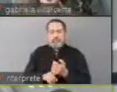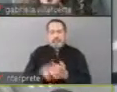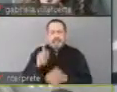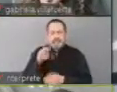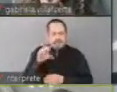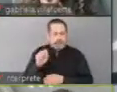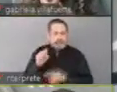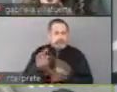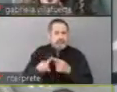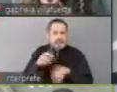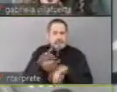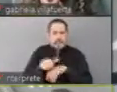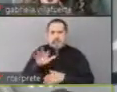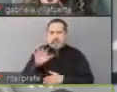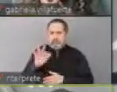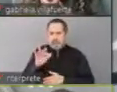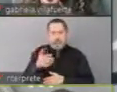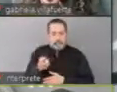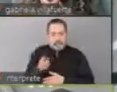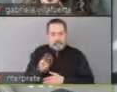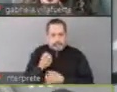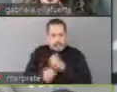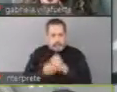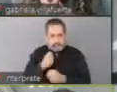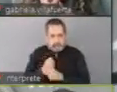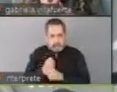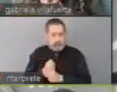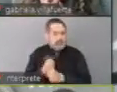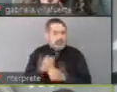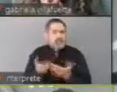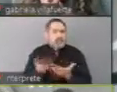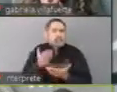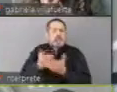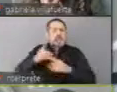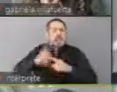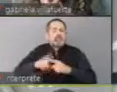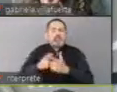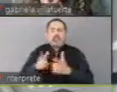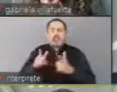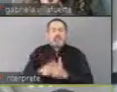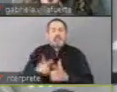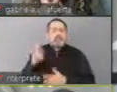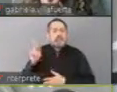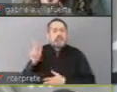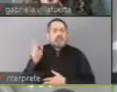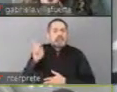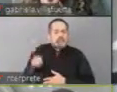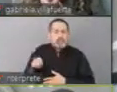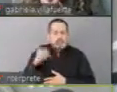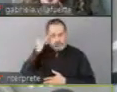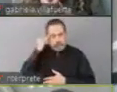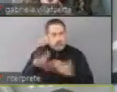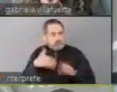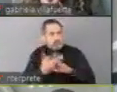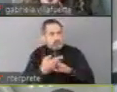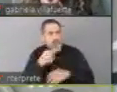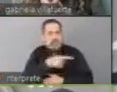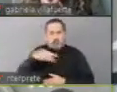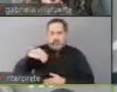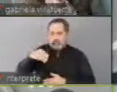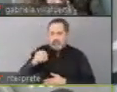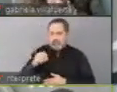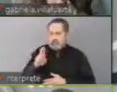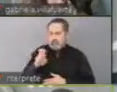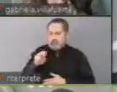central 40 del año en curso, promovido por el Partido Acción Nacional contra Morena, por el